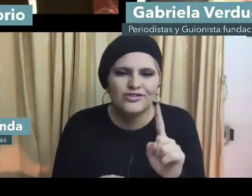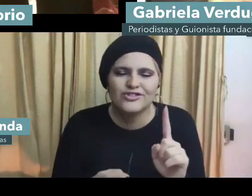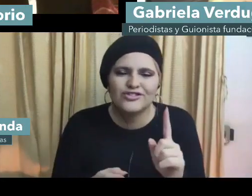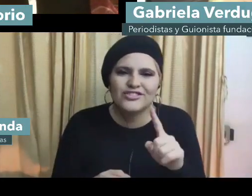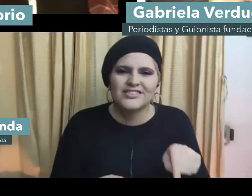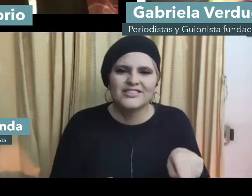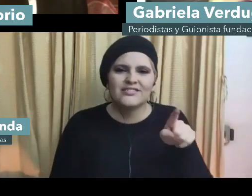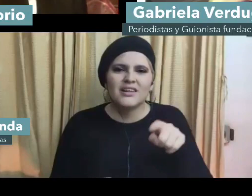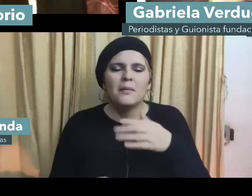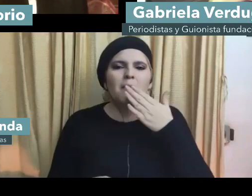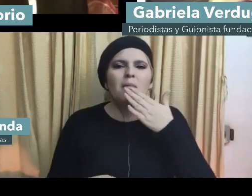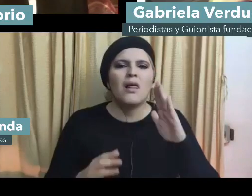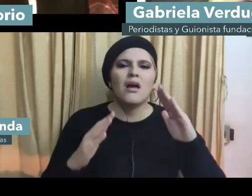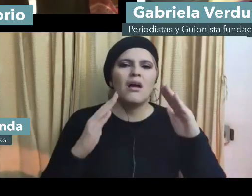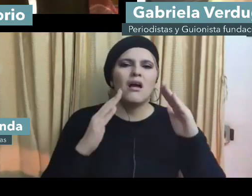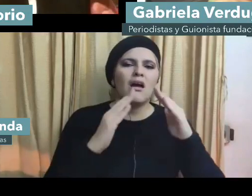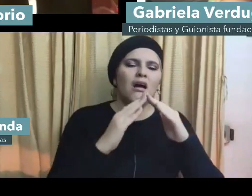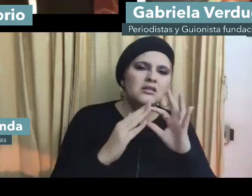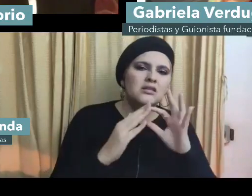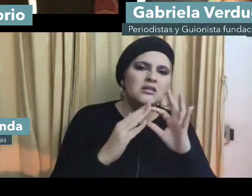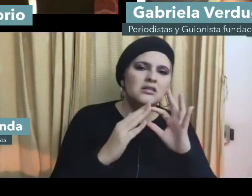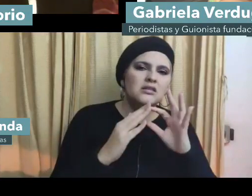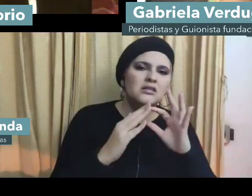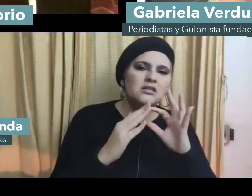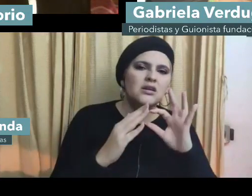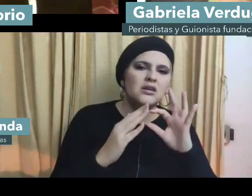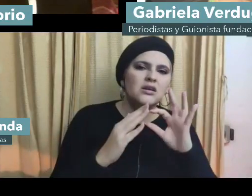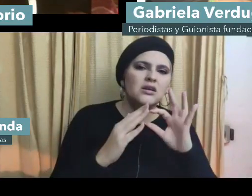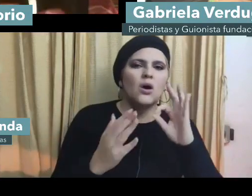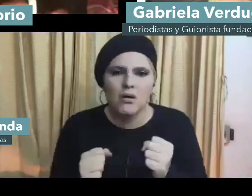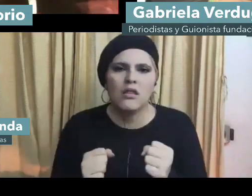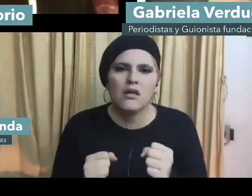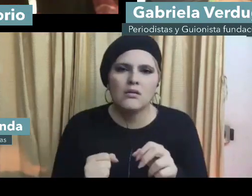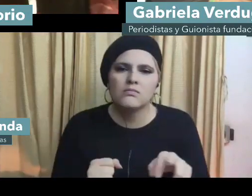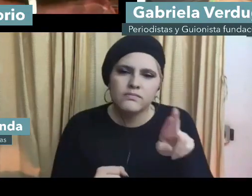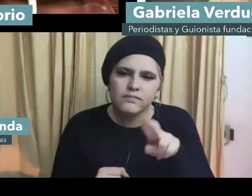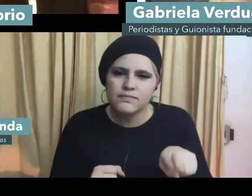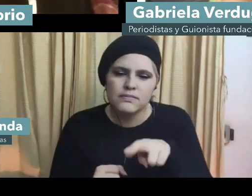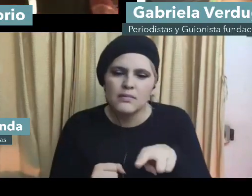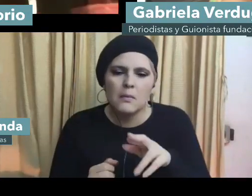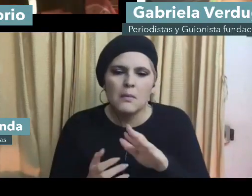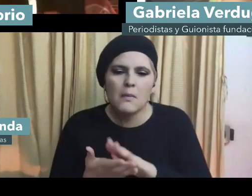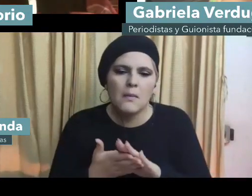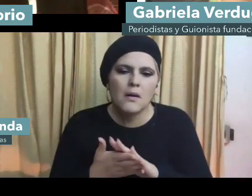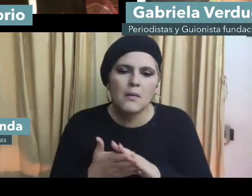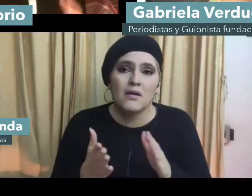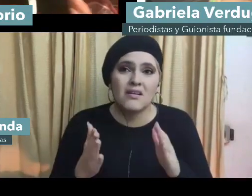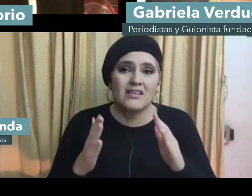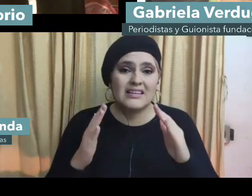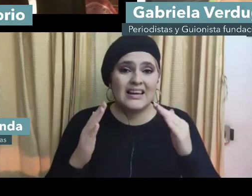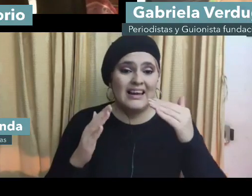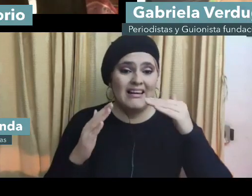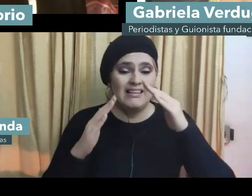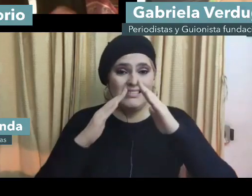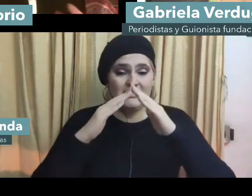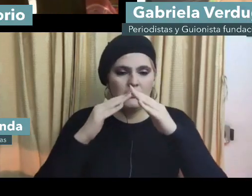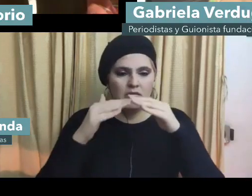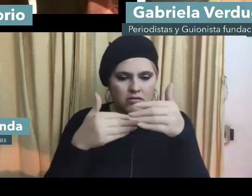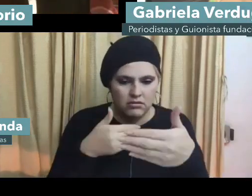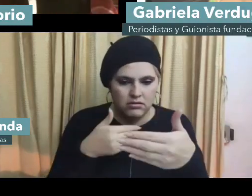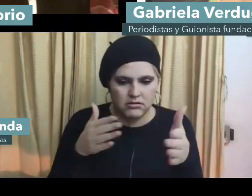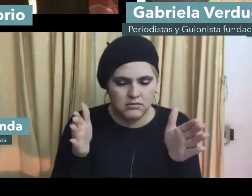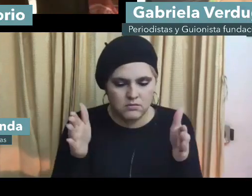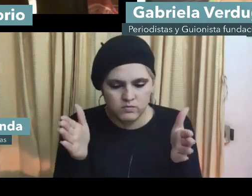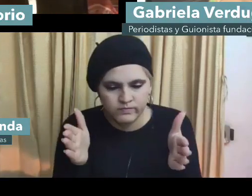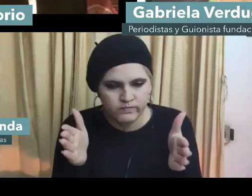escuela. Entonces, un niño pequeño, por ejemplo, que está encerrado, mala terapia. No, la terapia en los niños